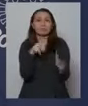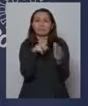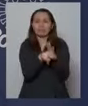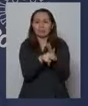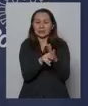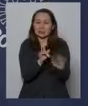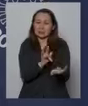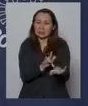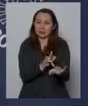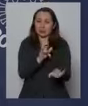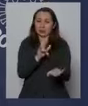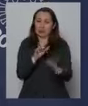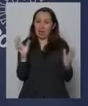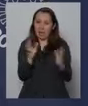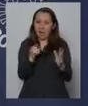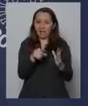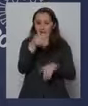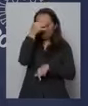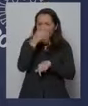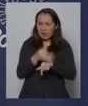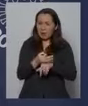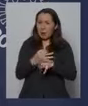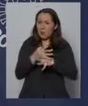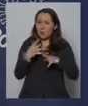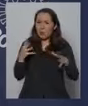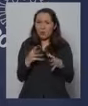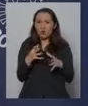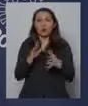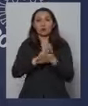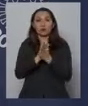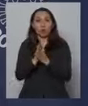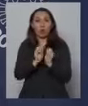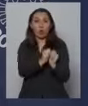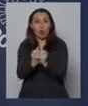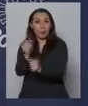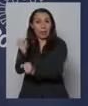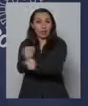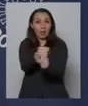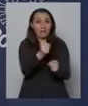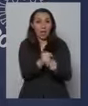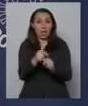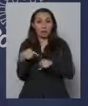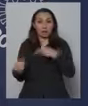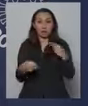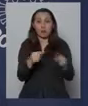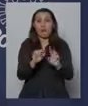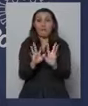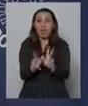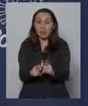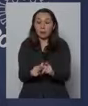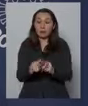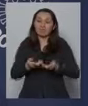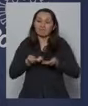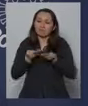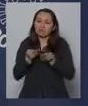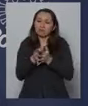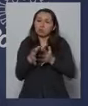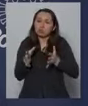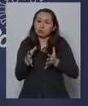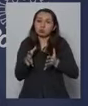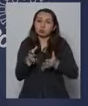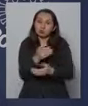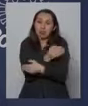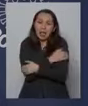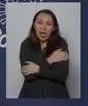situación grave, y obviamente a todos sus compañeros de trabajo, A todas sus familias les mandamos el mayor de